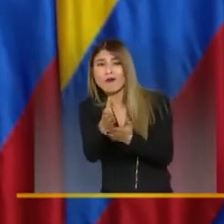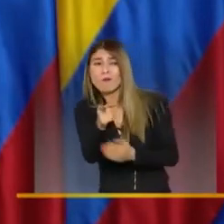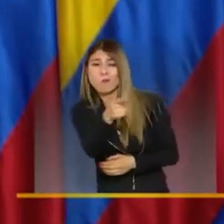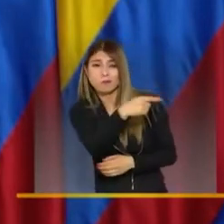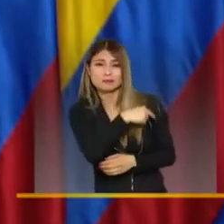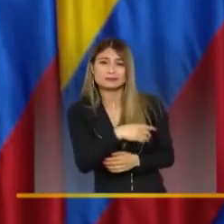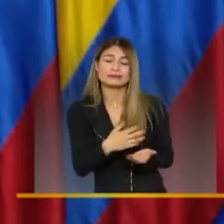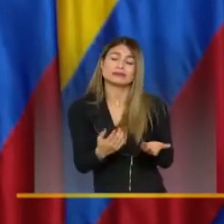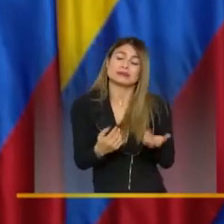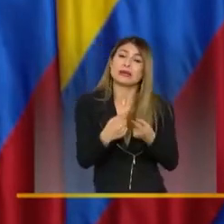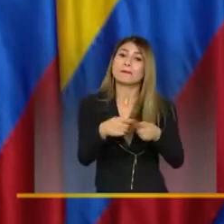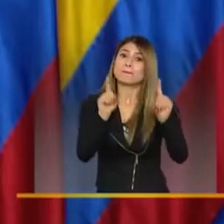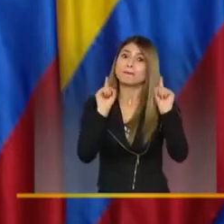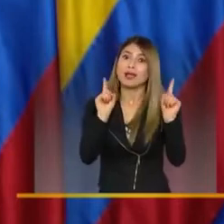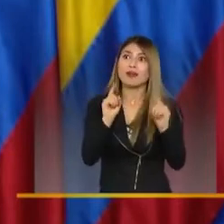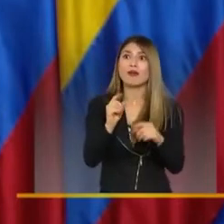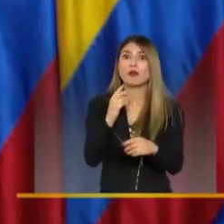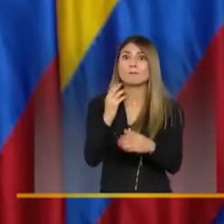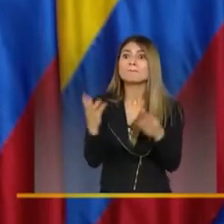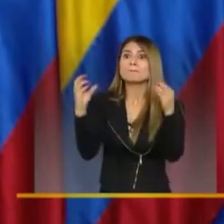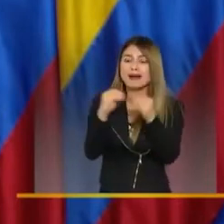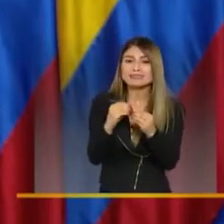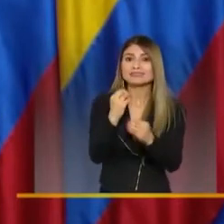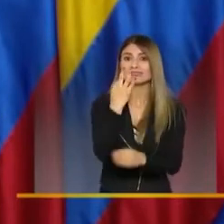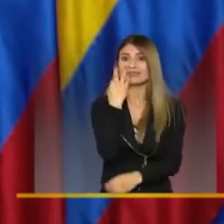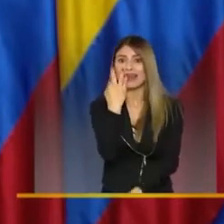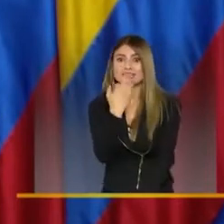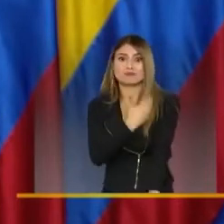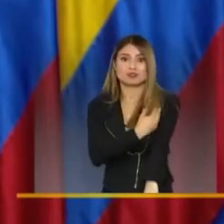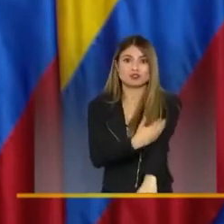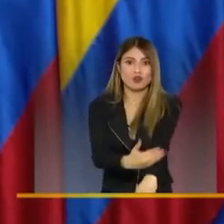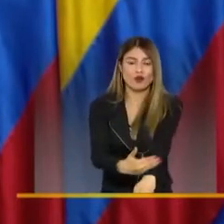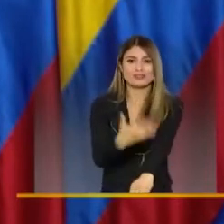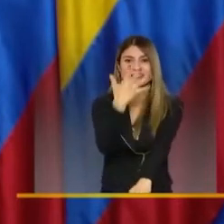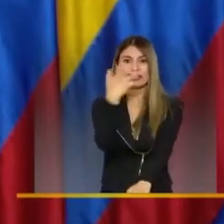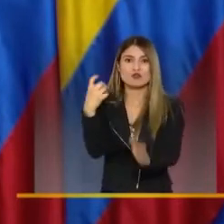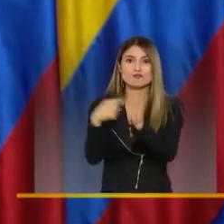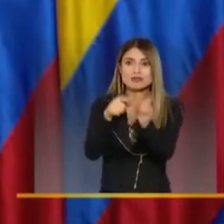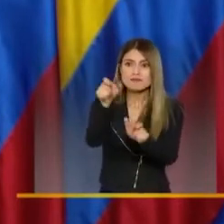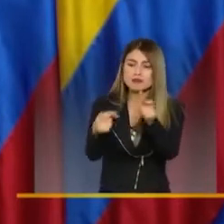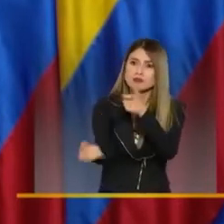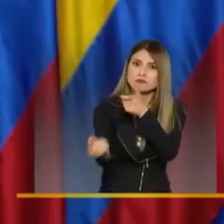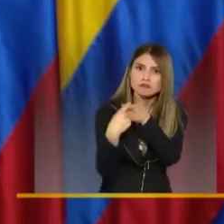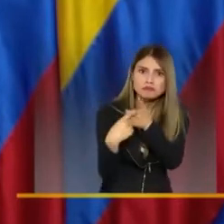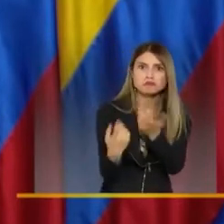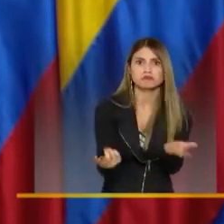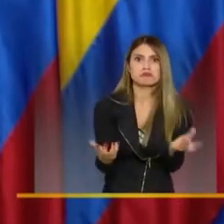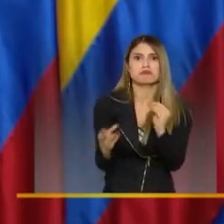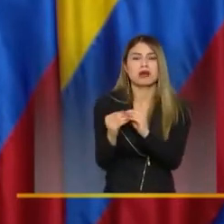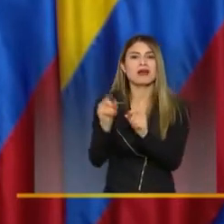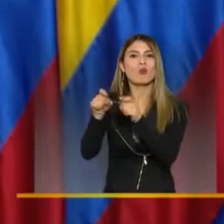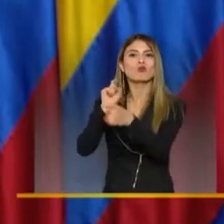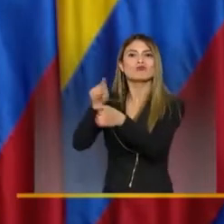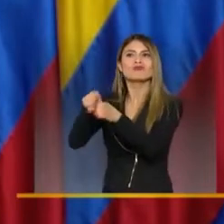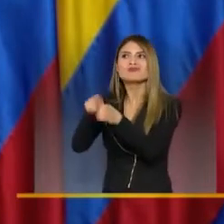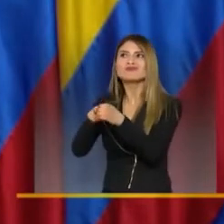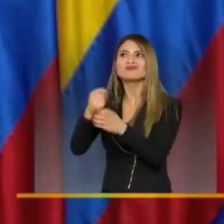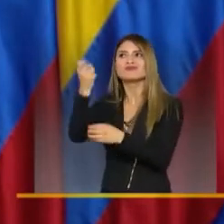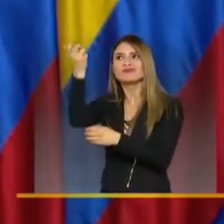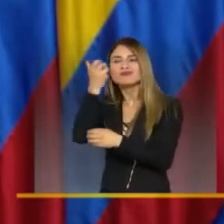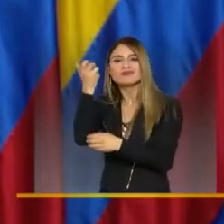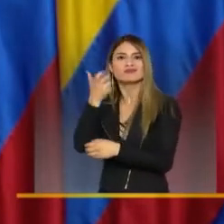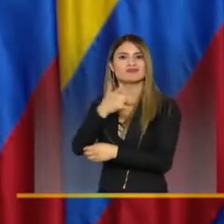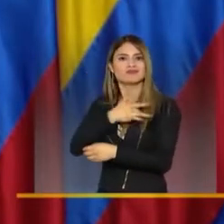de 3.5 millones de nuevos empleos en estos 8 años, mejorar la cobertura de seguridad social para millones de